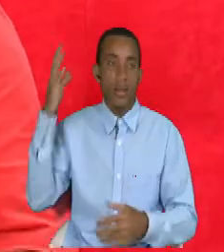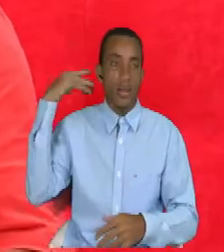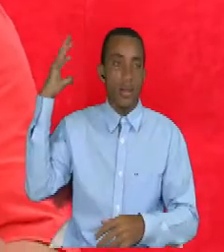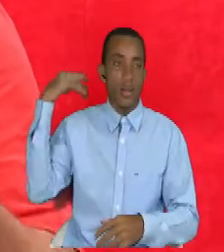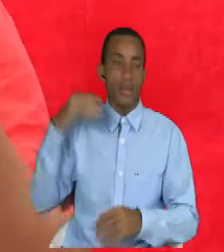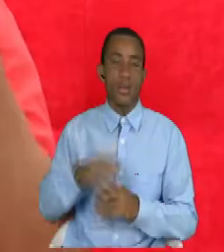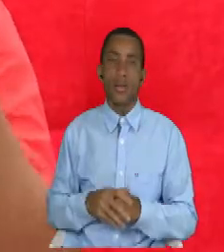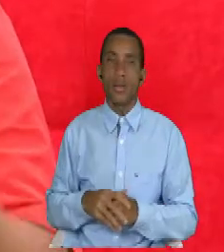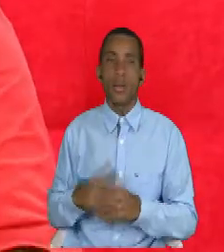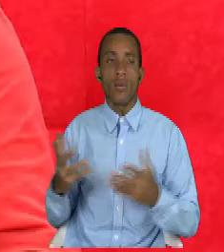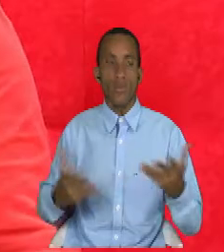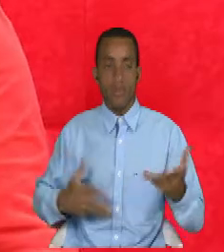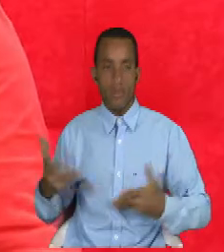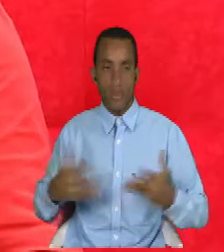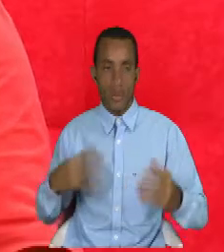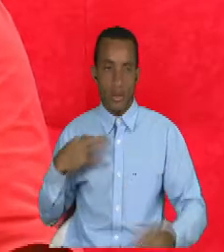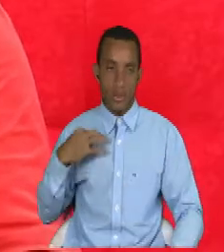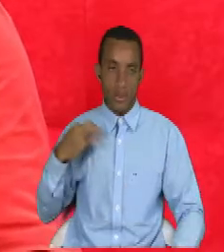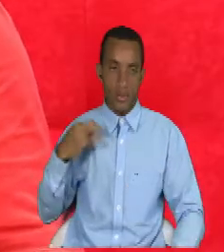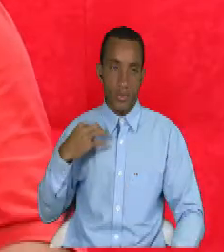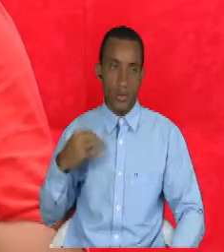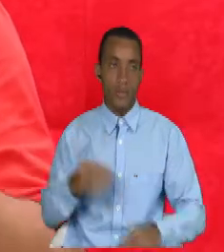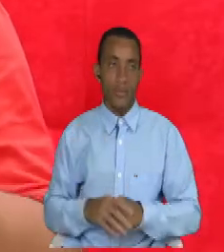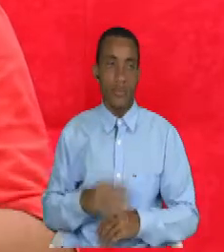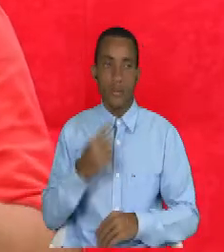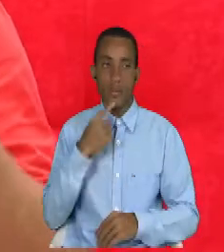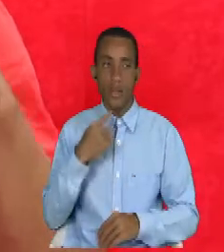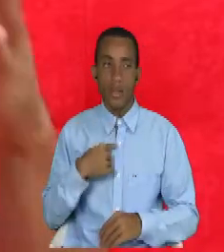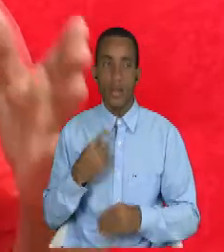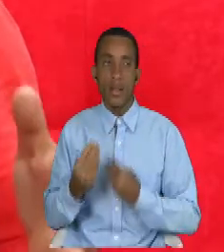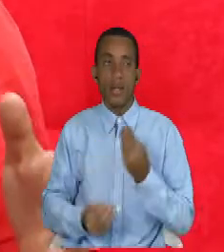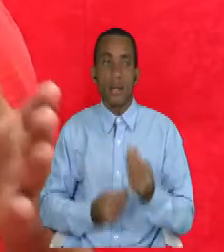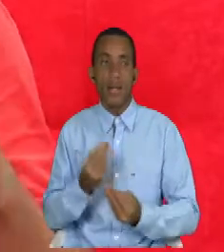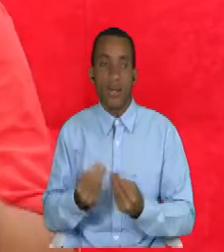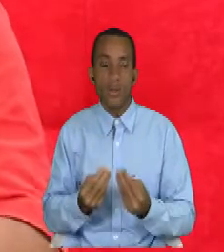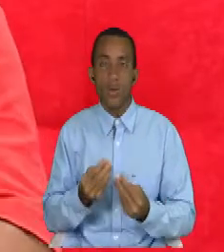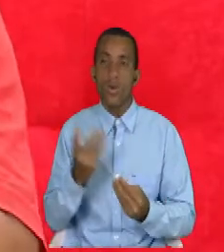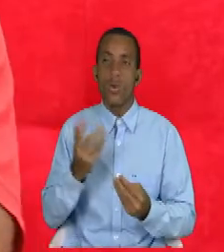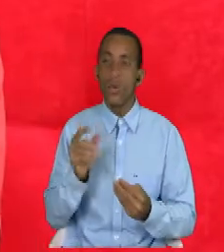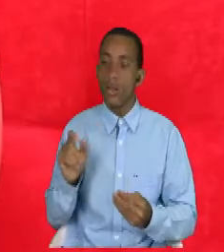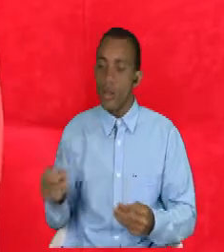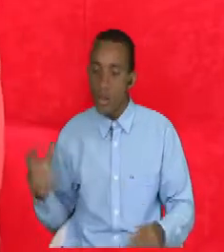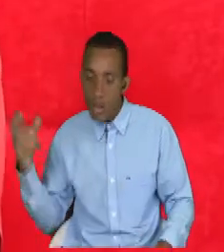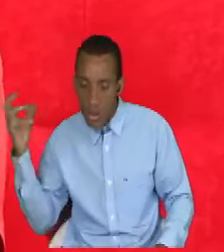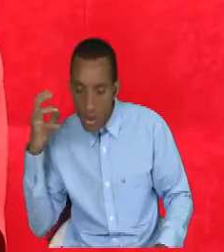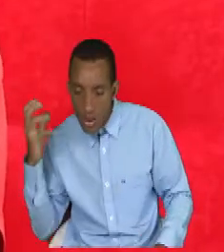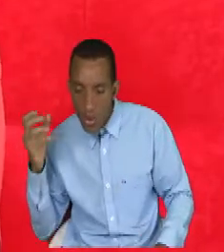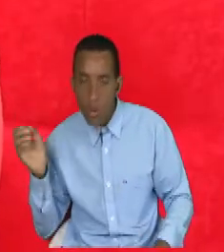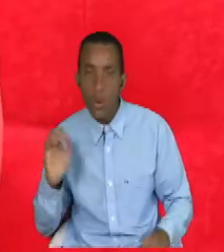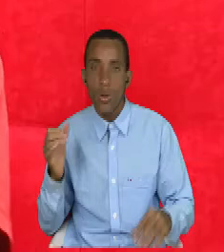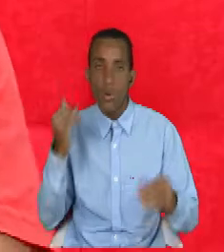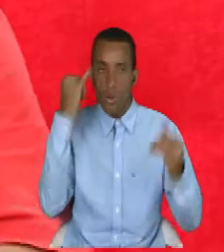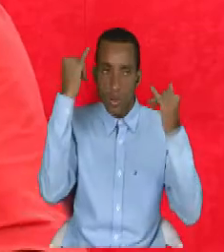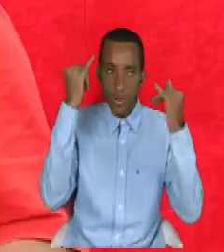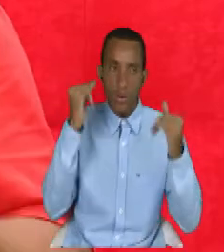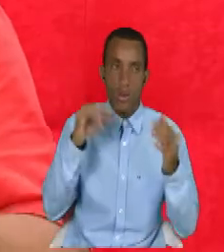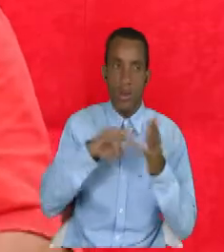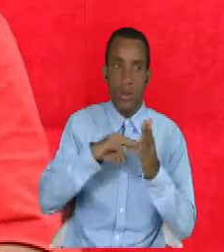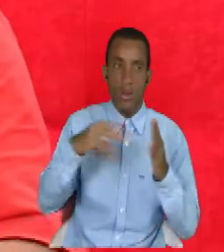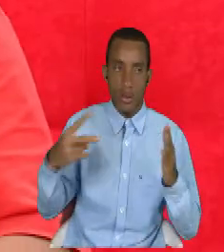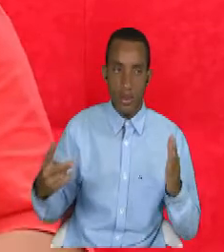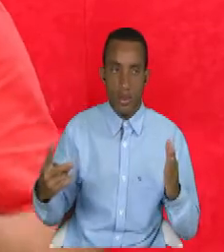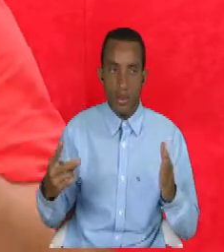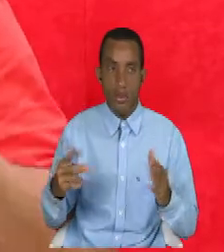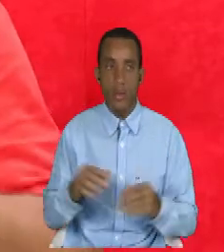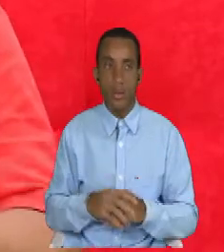no hace mucho que abre una tienda de ropa aquí en la ciudad y me decía daniel que hago o pauta en radio o algo la estrategia de medios digitales yo le hagamos